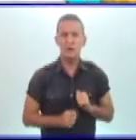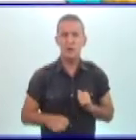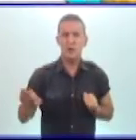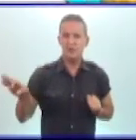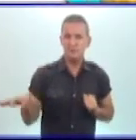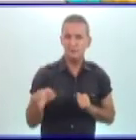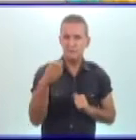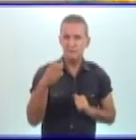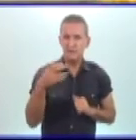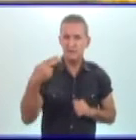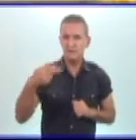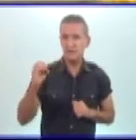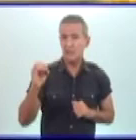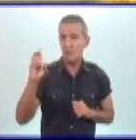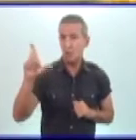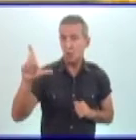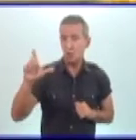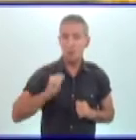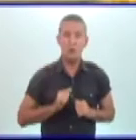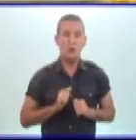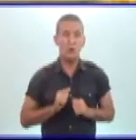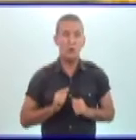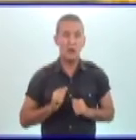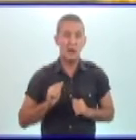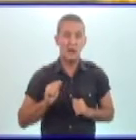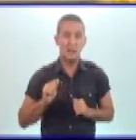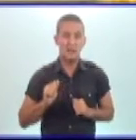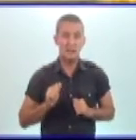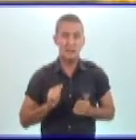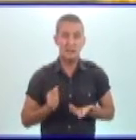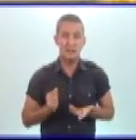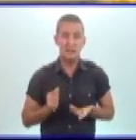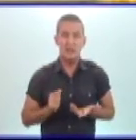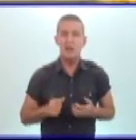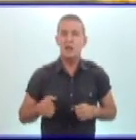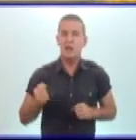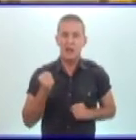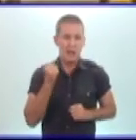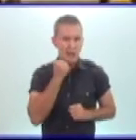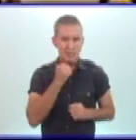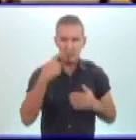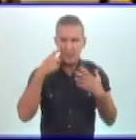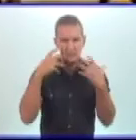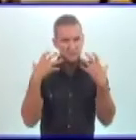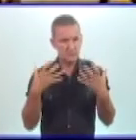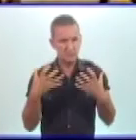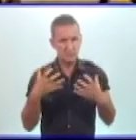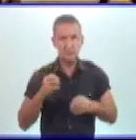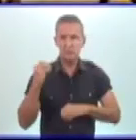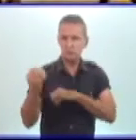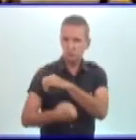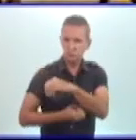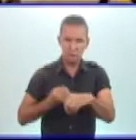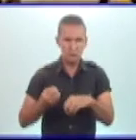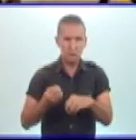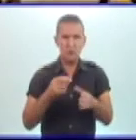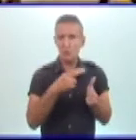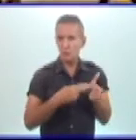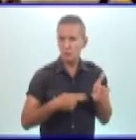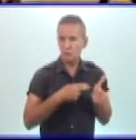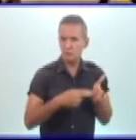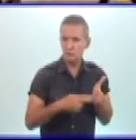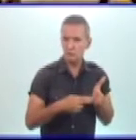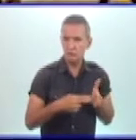mayor desarrollo en Europa. Los holandeses eran llamados los cocheros del mar y pronto fueron sustituidos por los ingleses, los que se